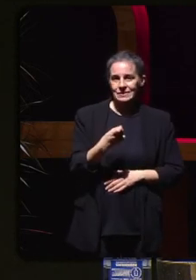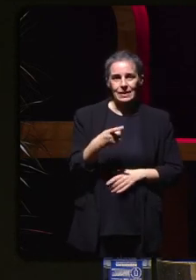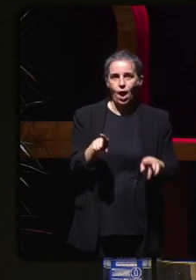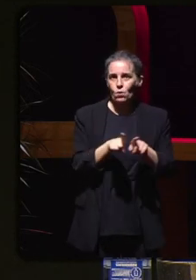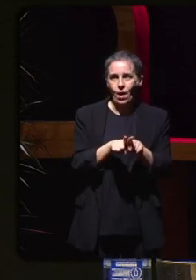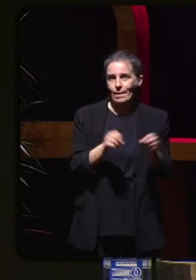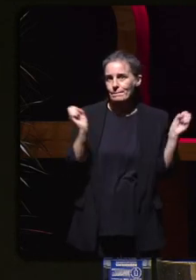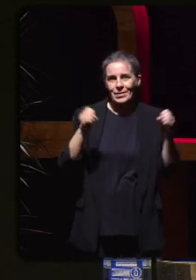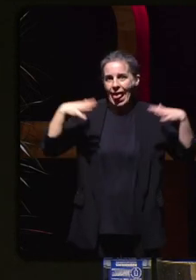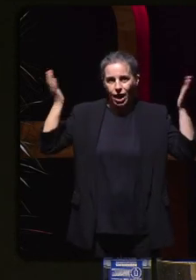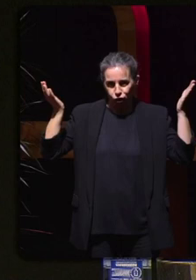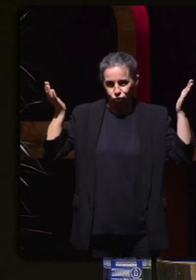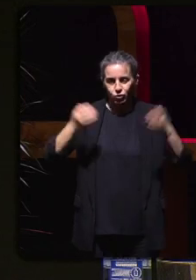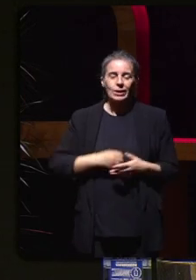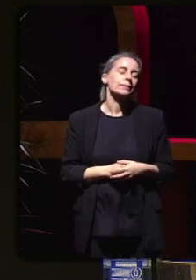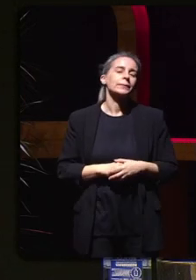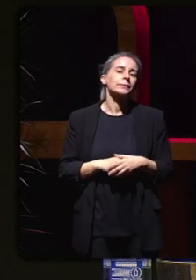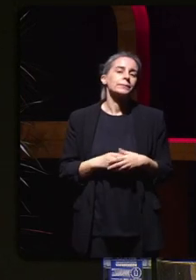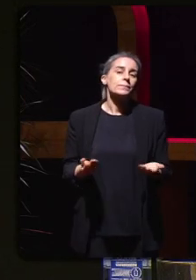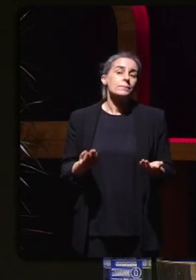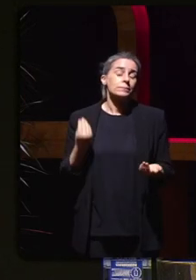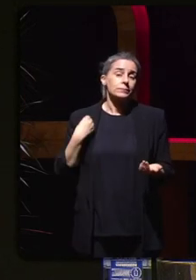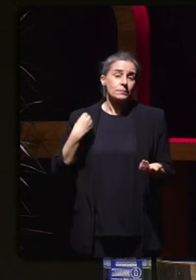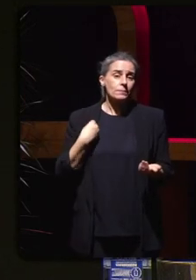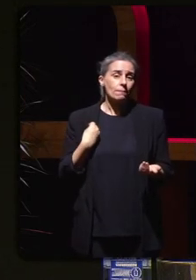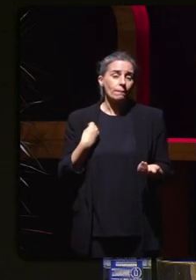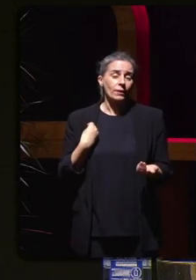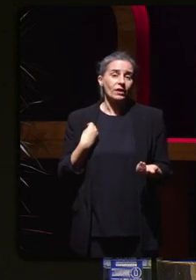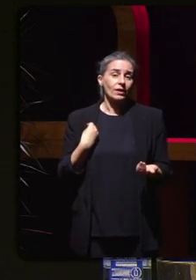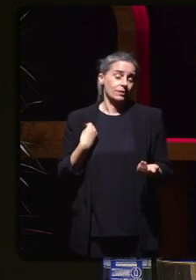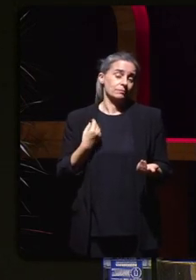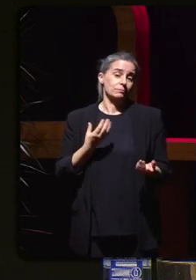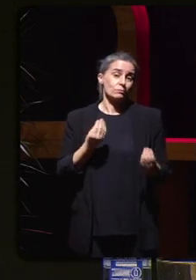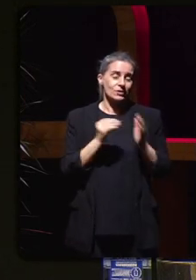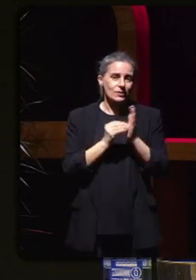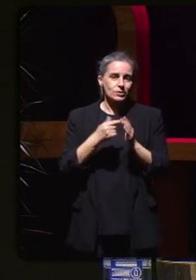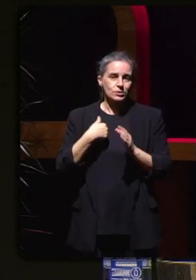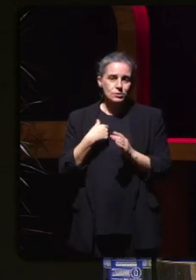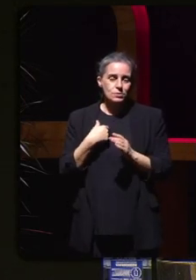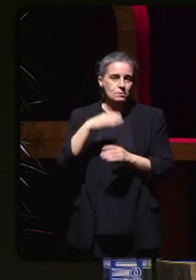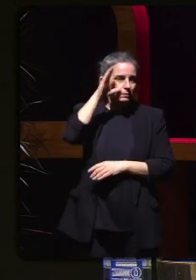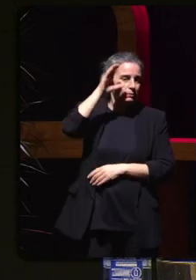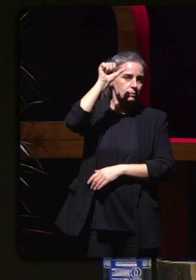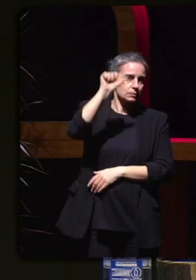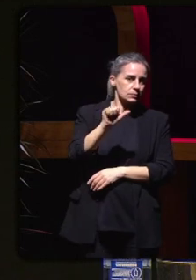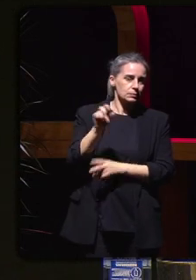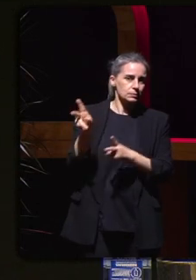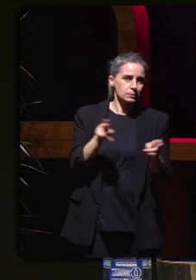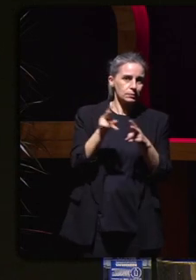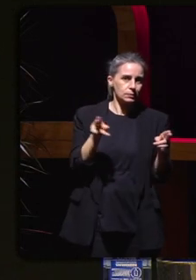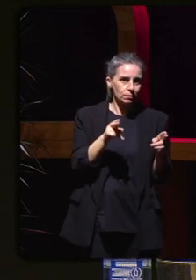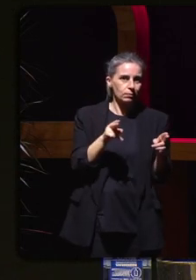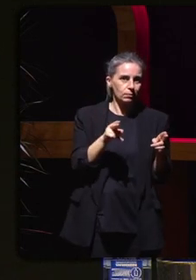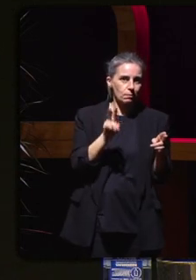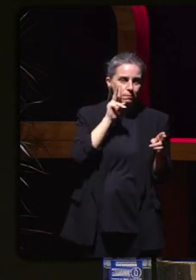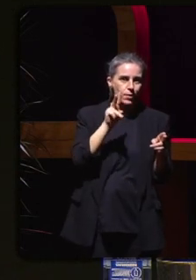que un milagro entonces Cuando lo cuando asisto como espectadora algo así pues no puedo por